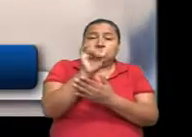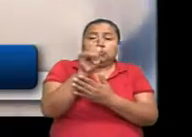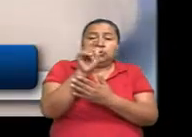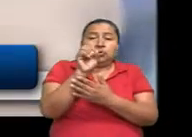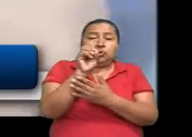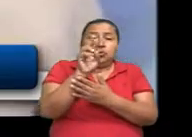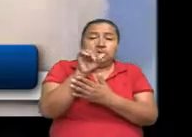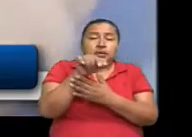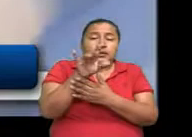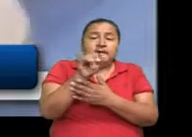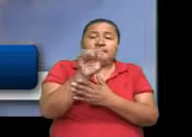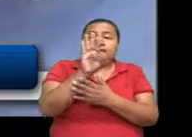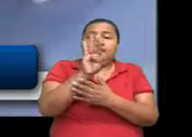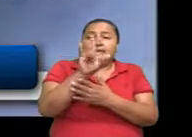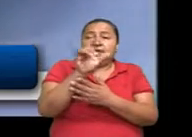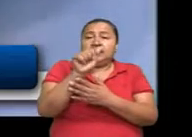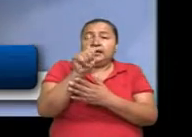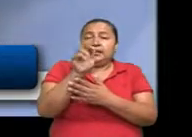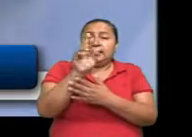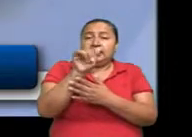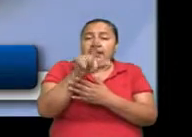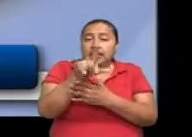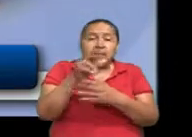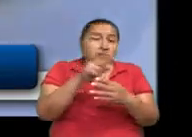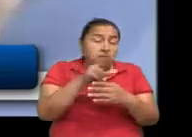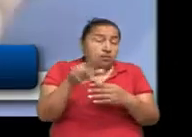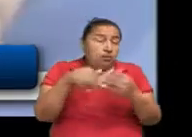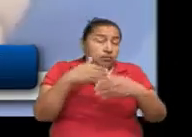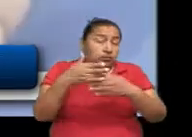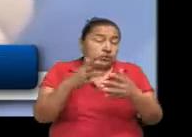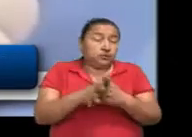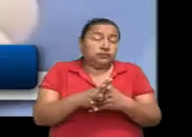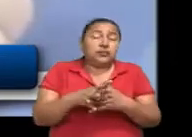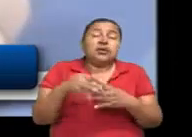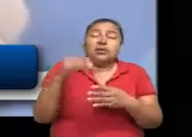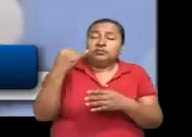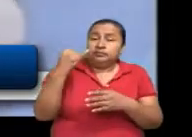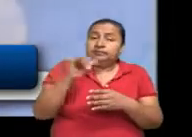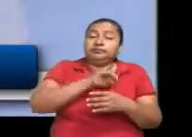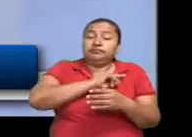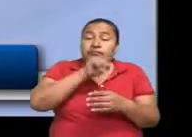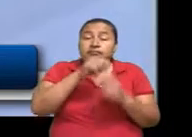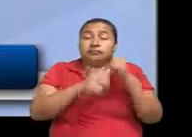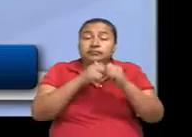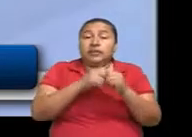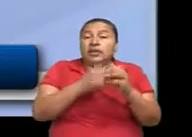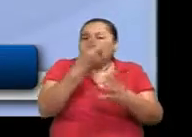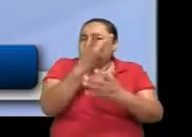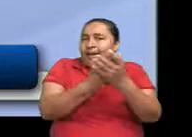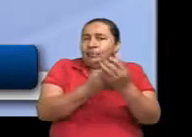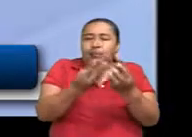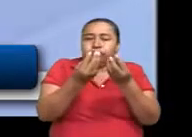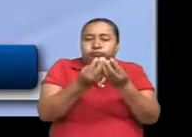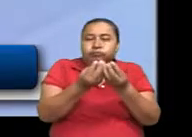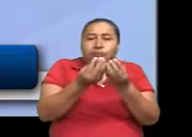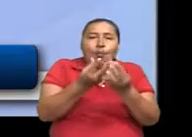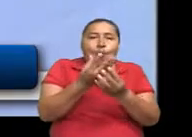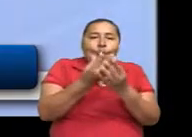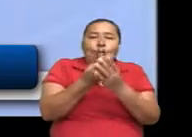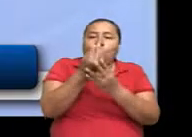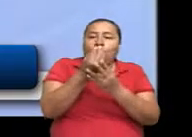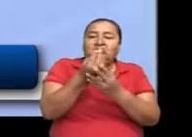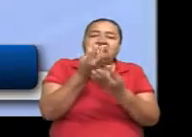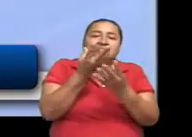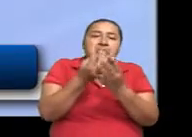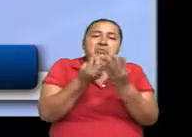se presenta eso? ¿El mismo procedimiento? Cuando hay estos problemas de que los dos testículos no bajan, tenemos